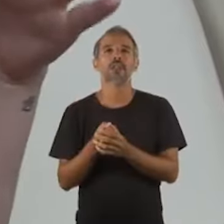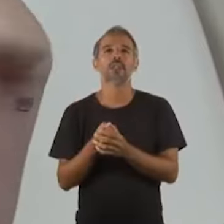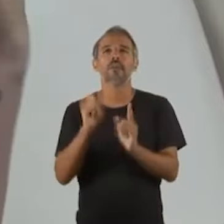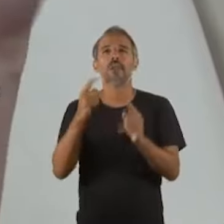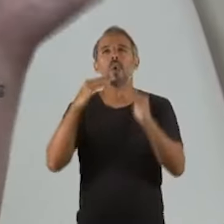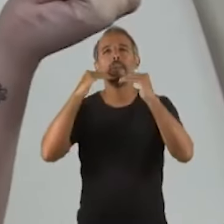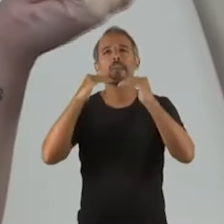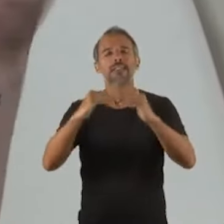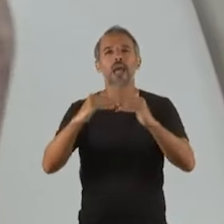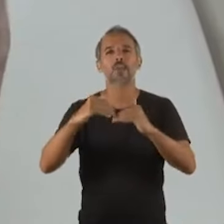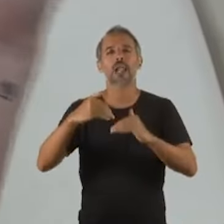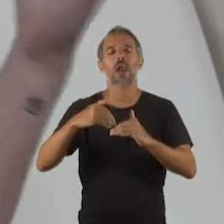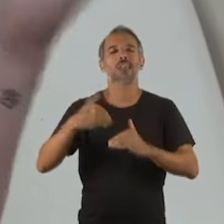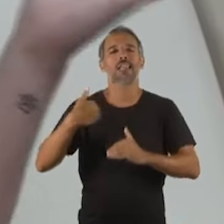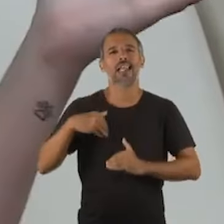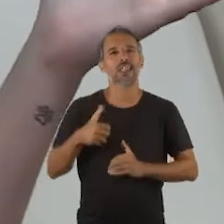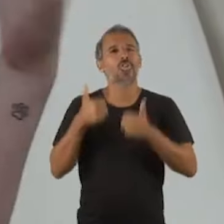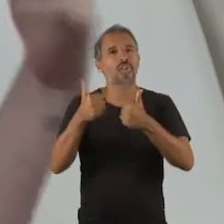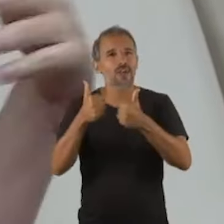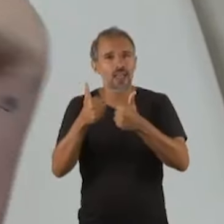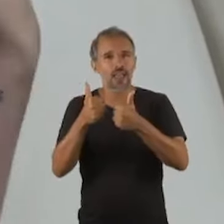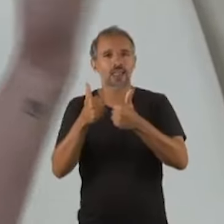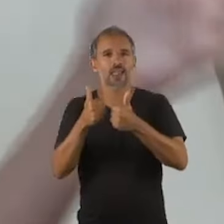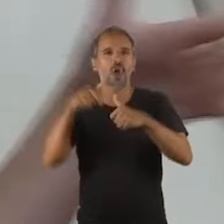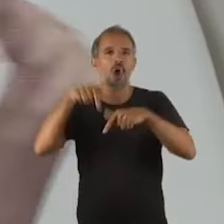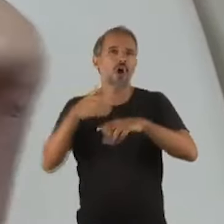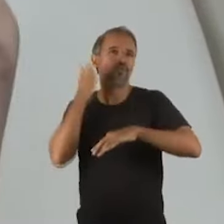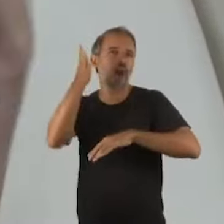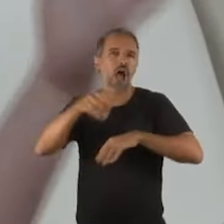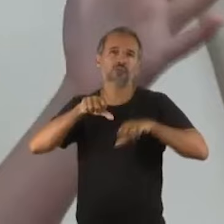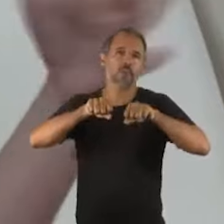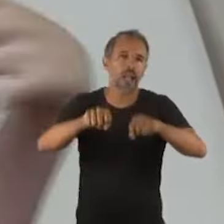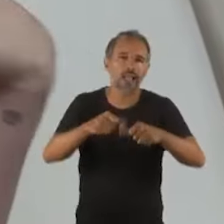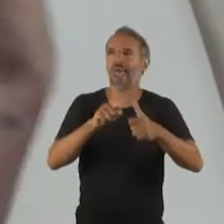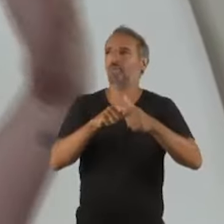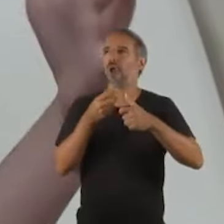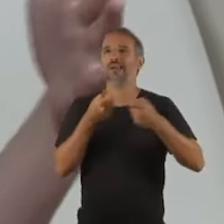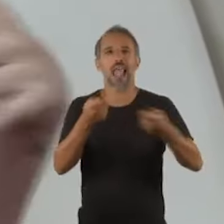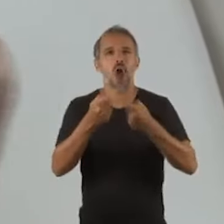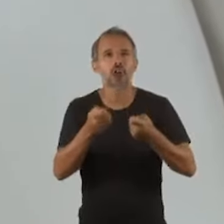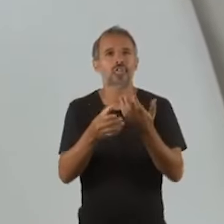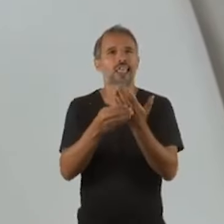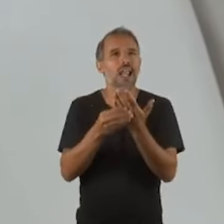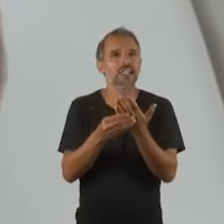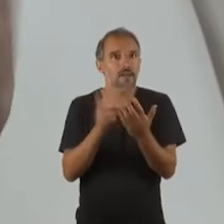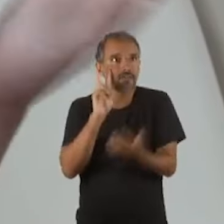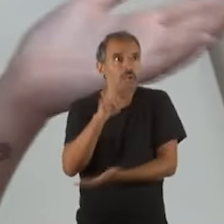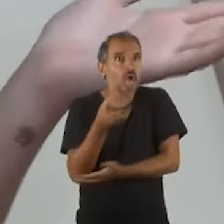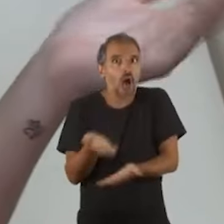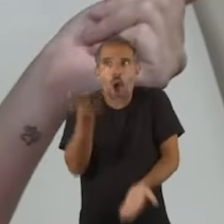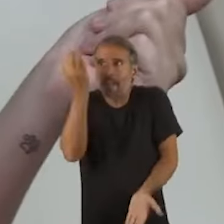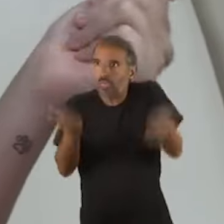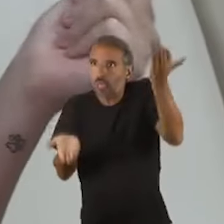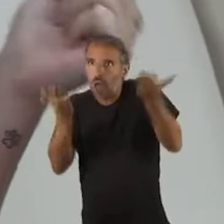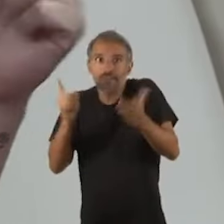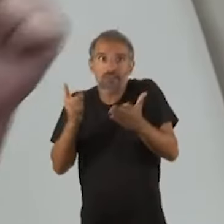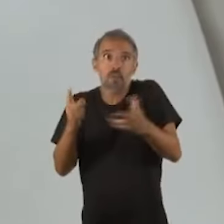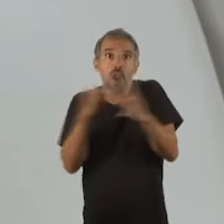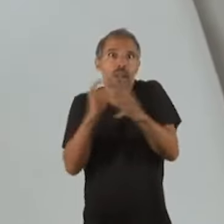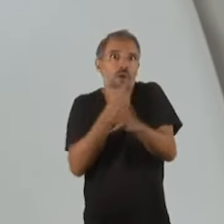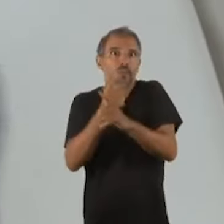argentinos de bien que van a la hoy en día al supermercado a la carnicería los aumentos y la problemática de no llegar a fin de